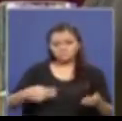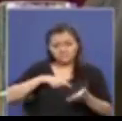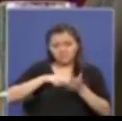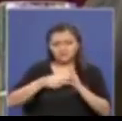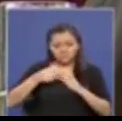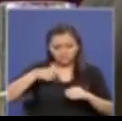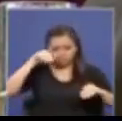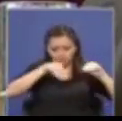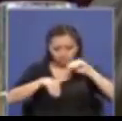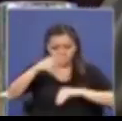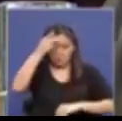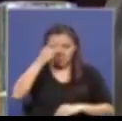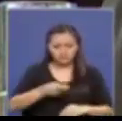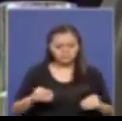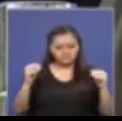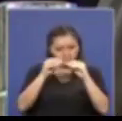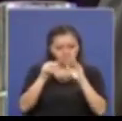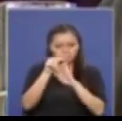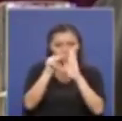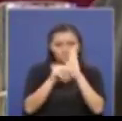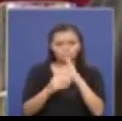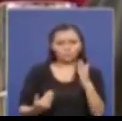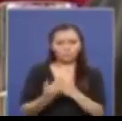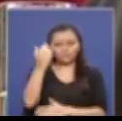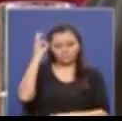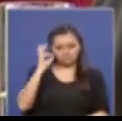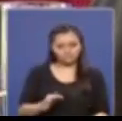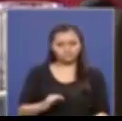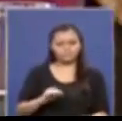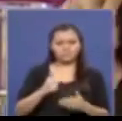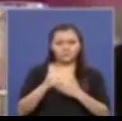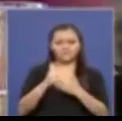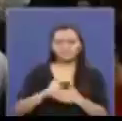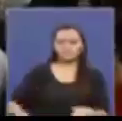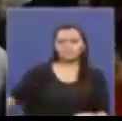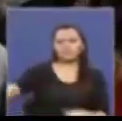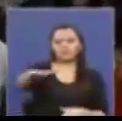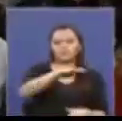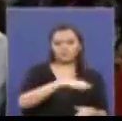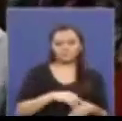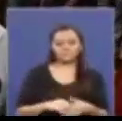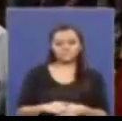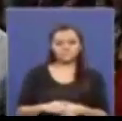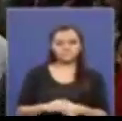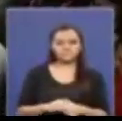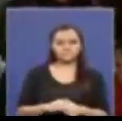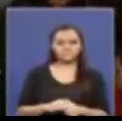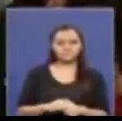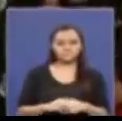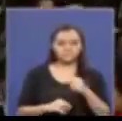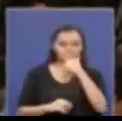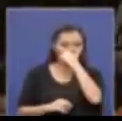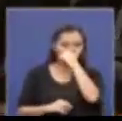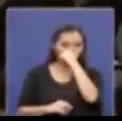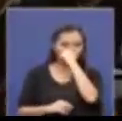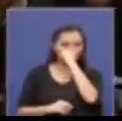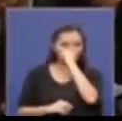urnas, seguiremos haciendo todas esas normativas para el bien común, compañero. Esa será la patria,